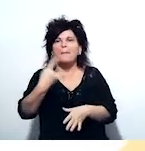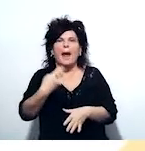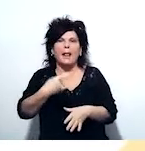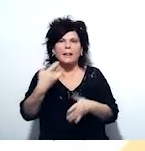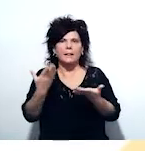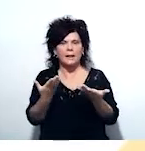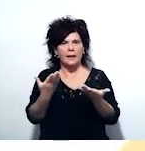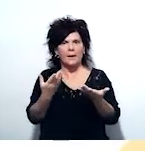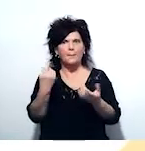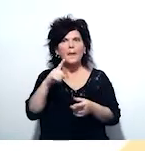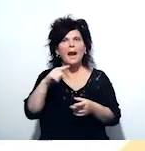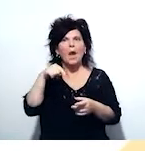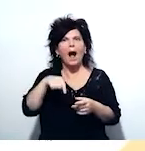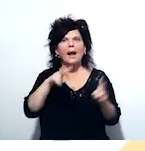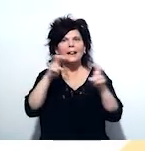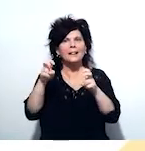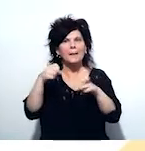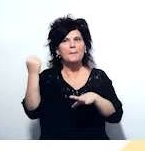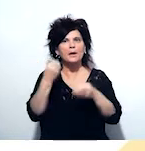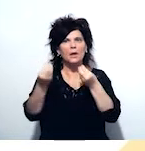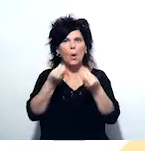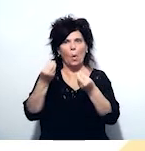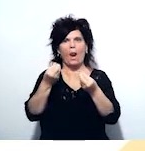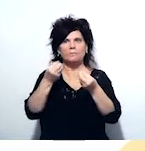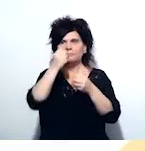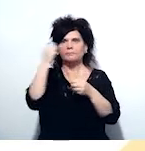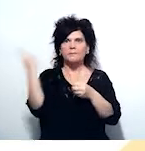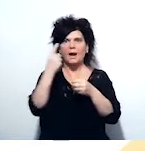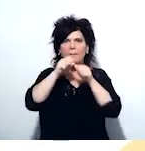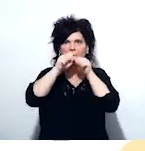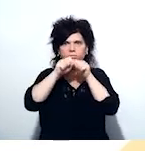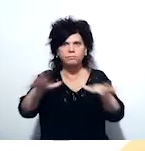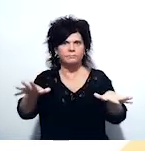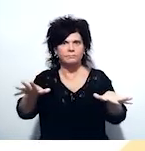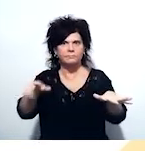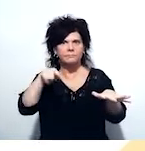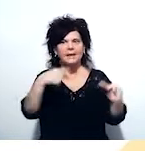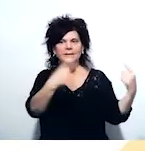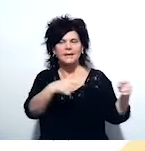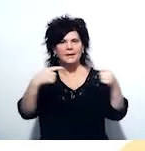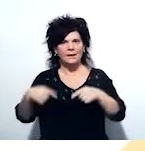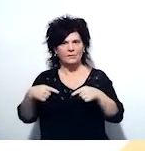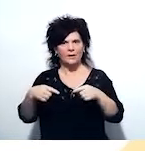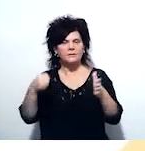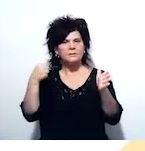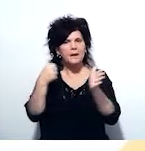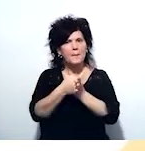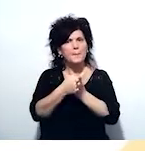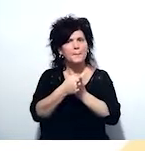que se difunden estas noticias es ahora enorme y ha crecido exponencialmente. Esta es la gran diferencia. Y tiene un